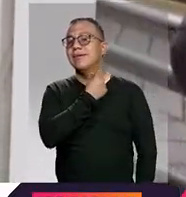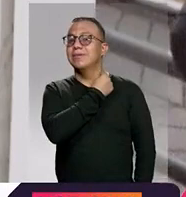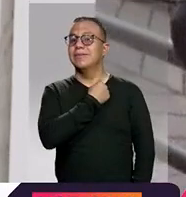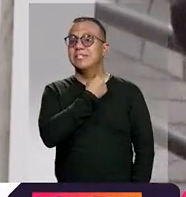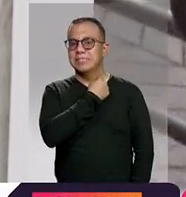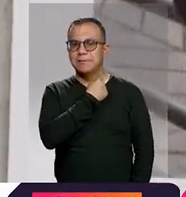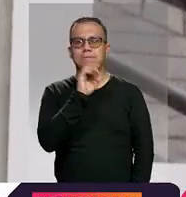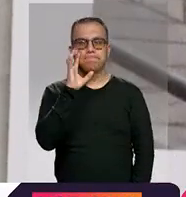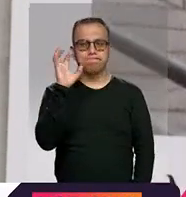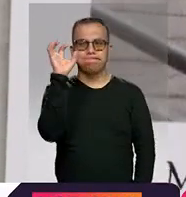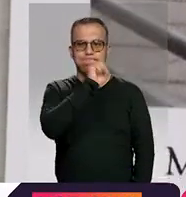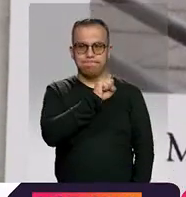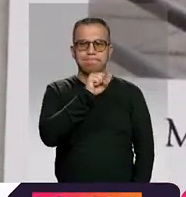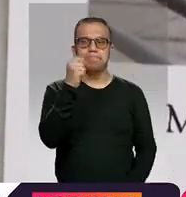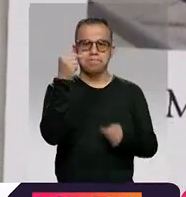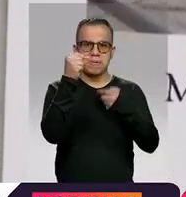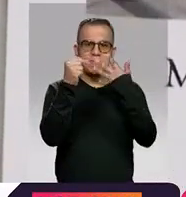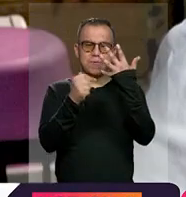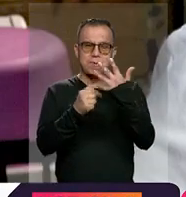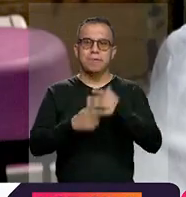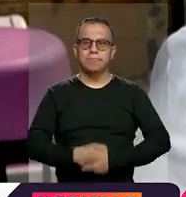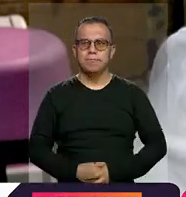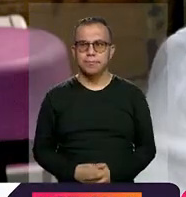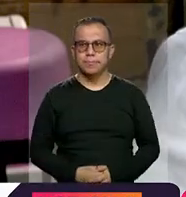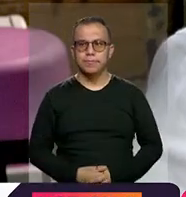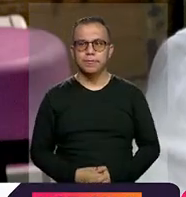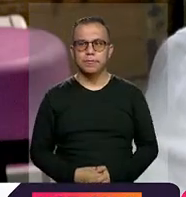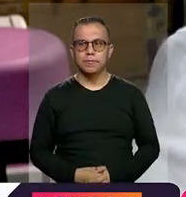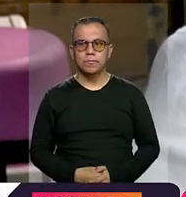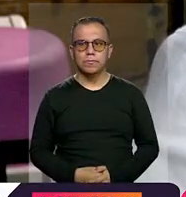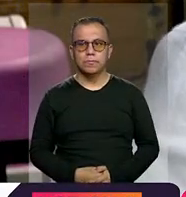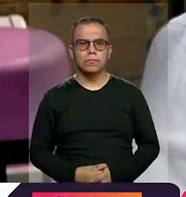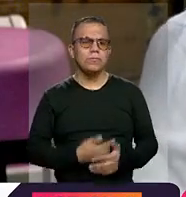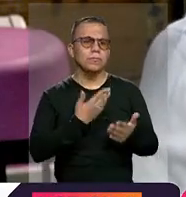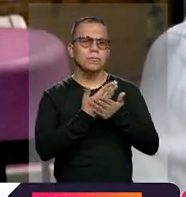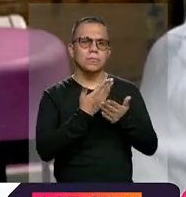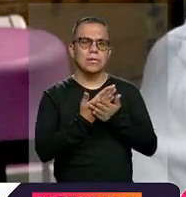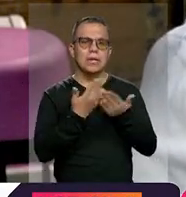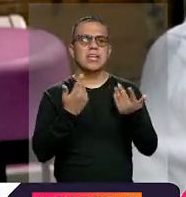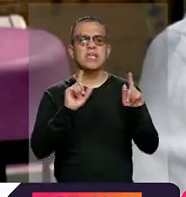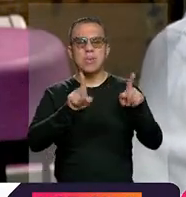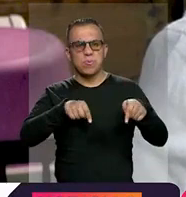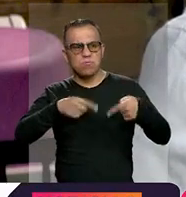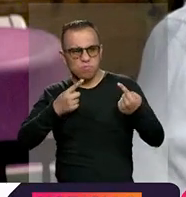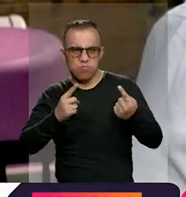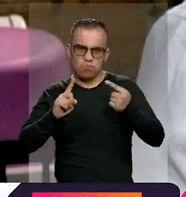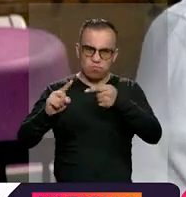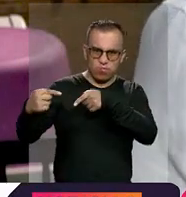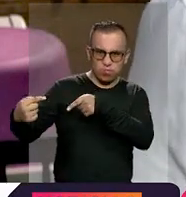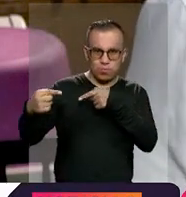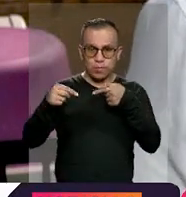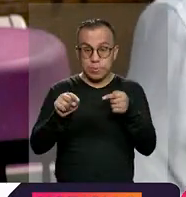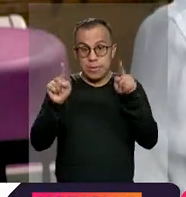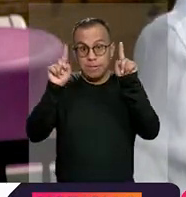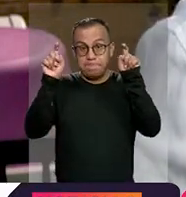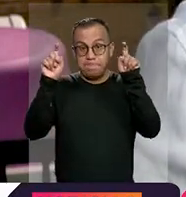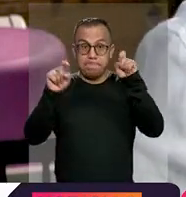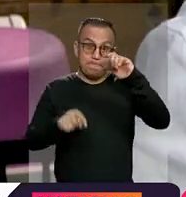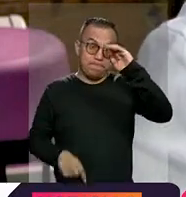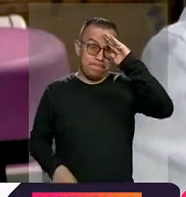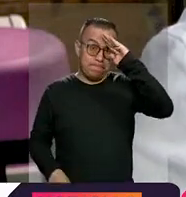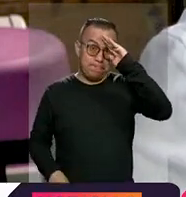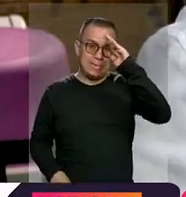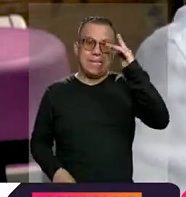algunos indicios de lo que le había ocurrido a su hijo. Que él estaba enfrentándose con los, me imagino, con los